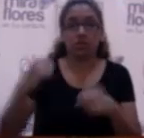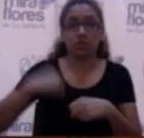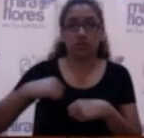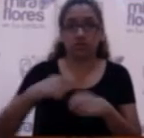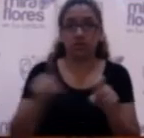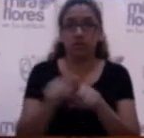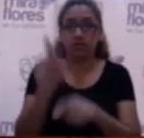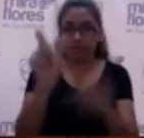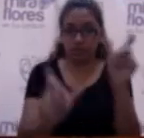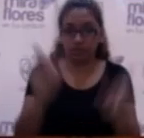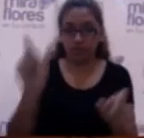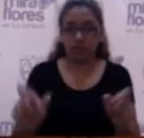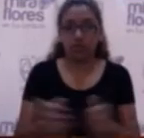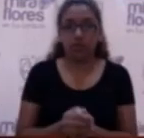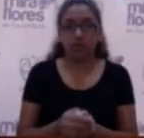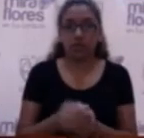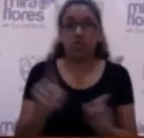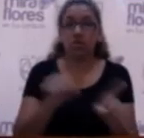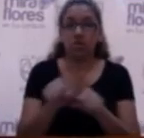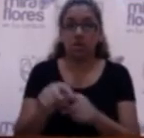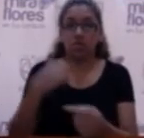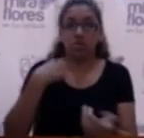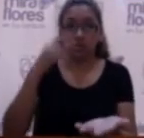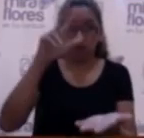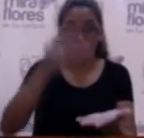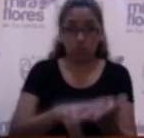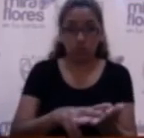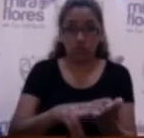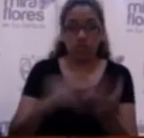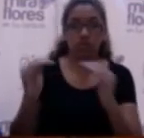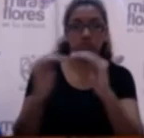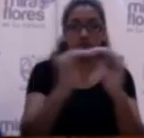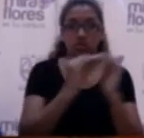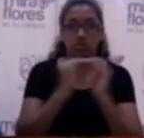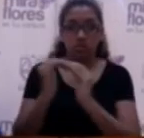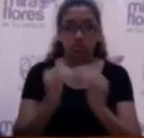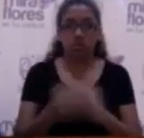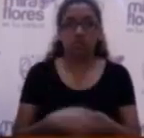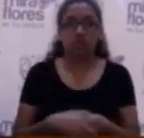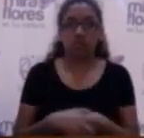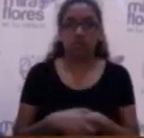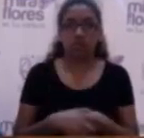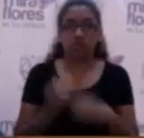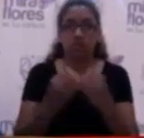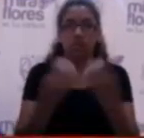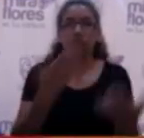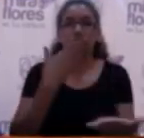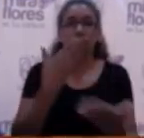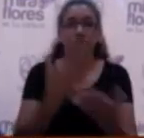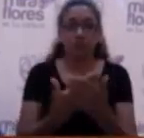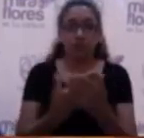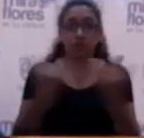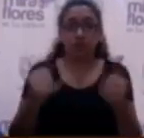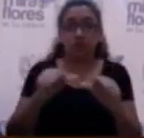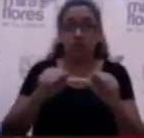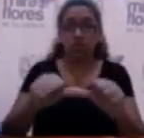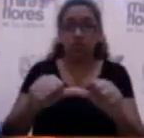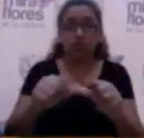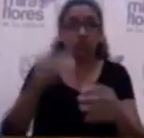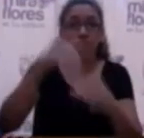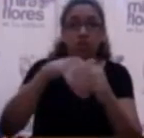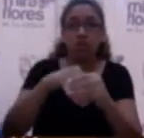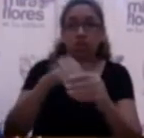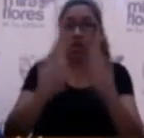en dinero tanto para la municipalidad como para el contribuyente. Por eso fue aprobado por unanimidad en nuestra comisión. Muchas gracias. Muy bien,